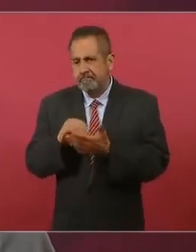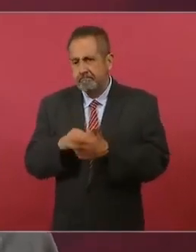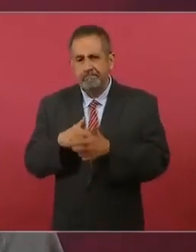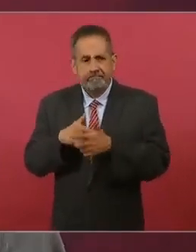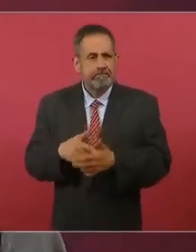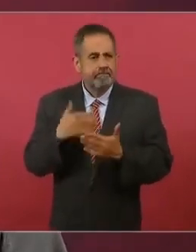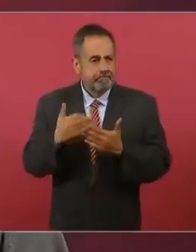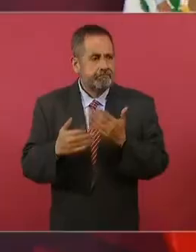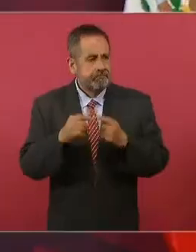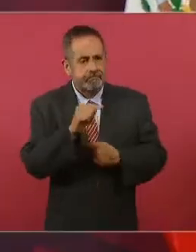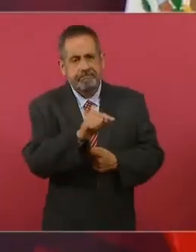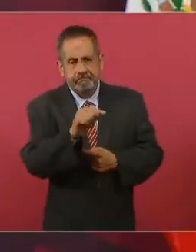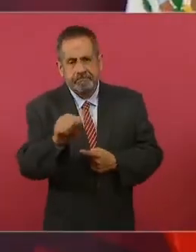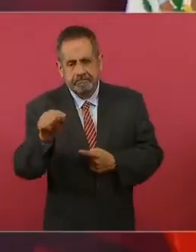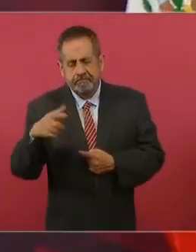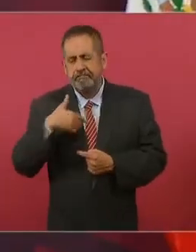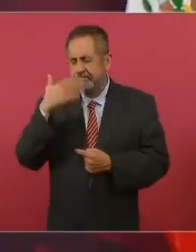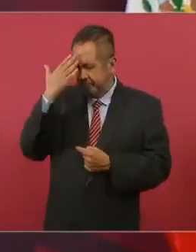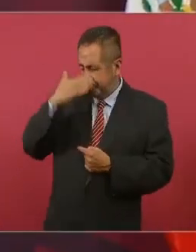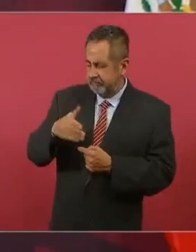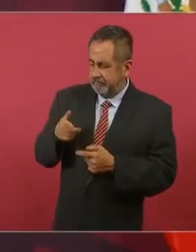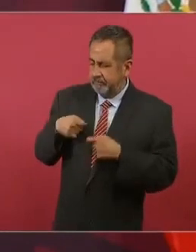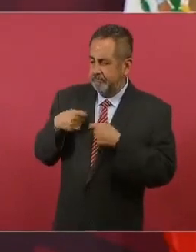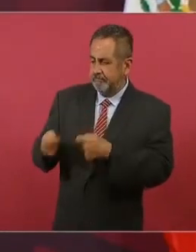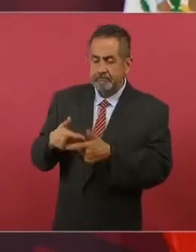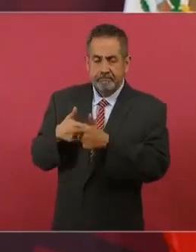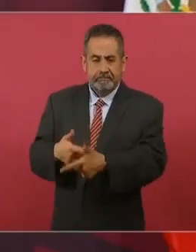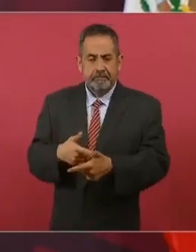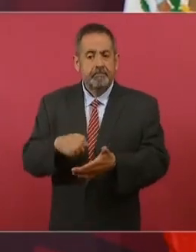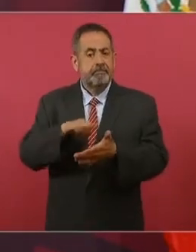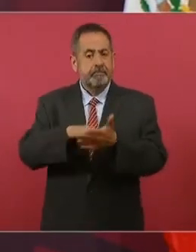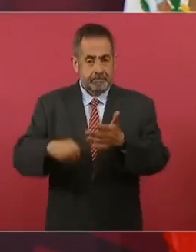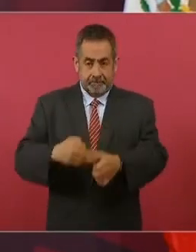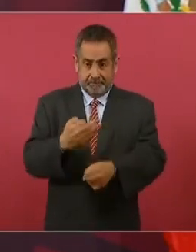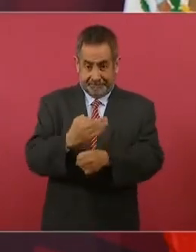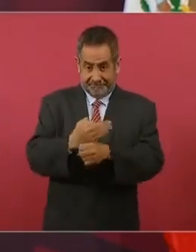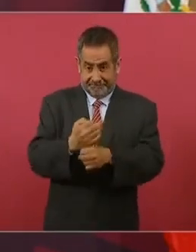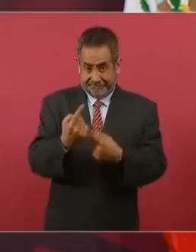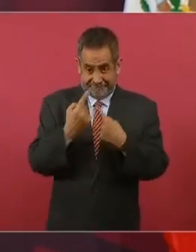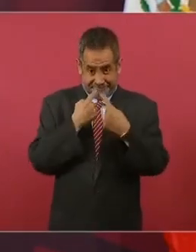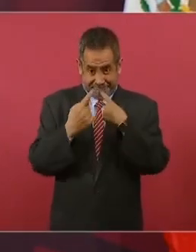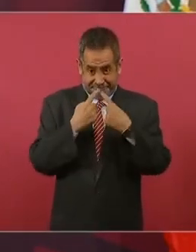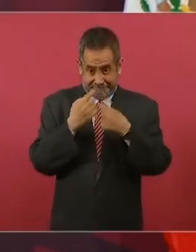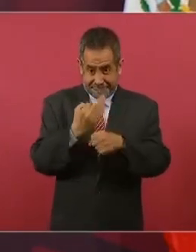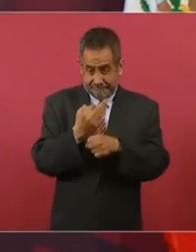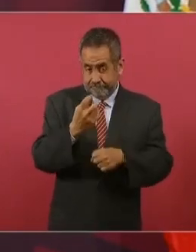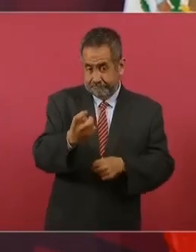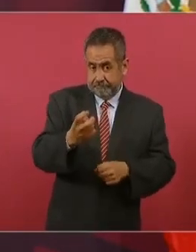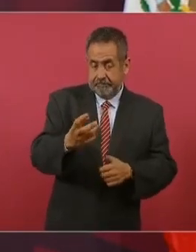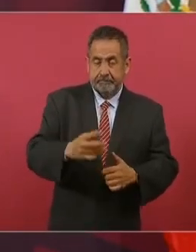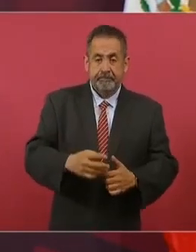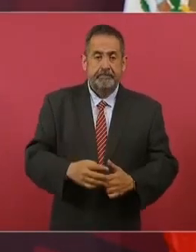México. Por ejemplo, esto que estamos tratando.